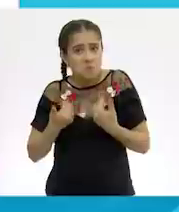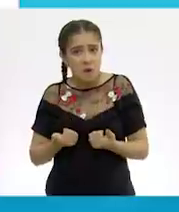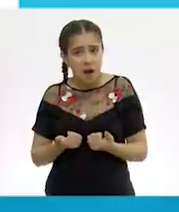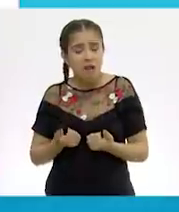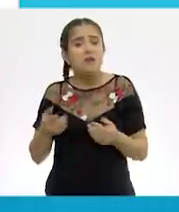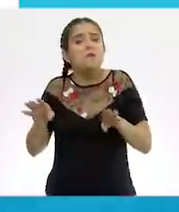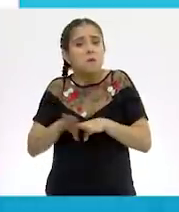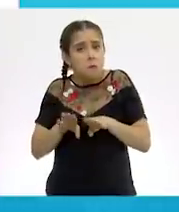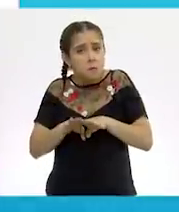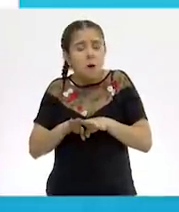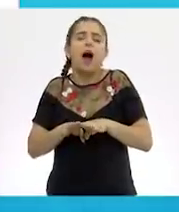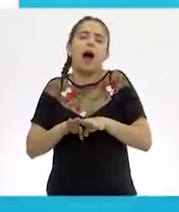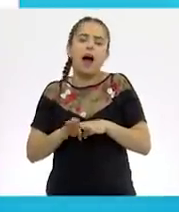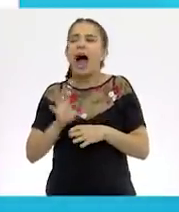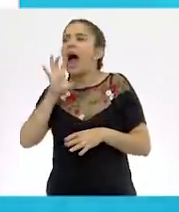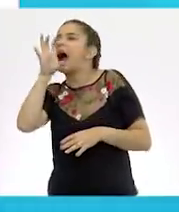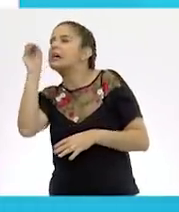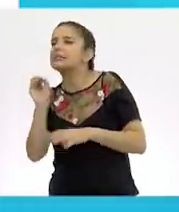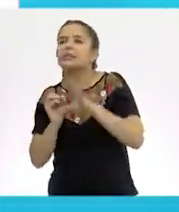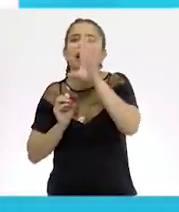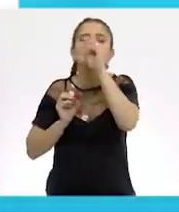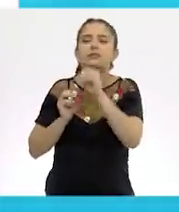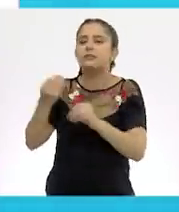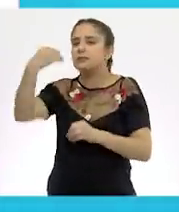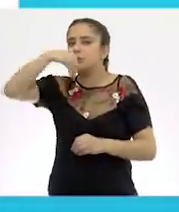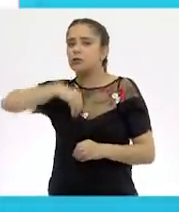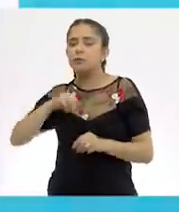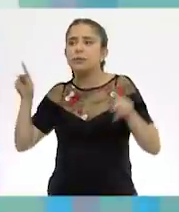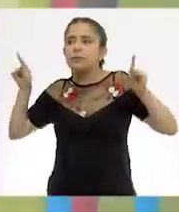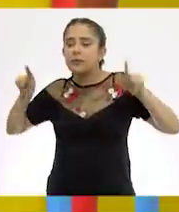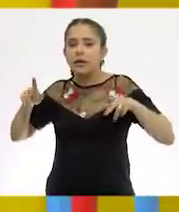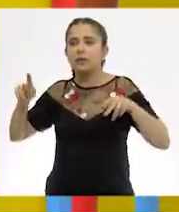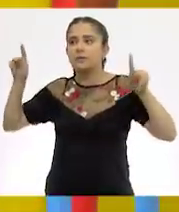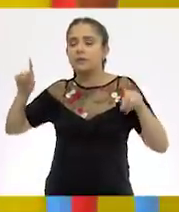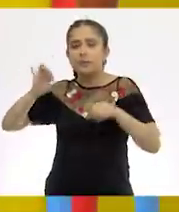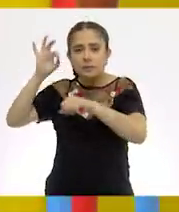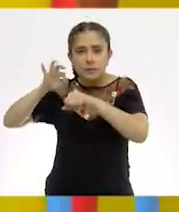requieren de atrapar insectos para poder absorber sus nutrientes.